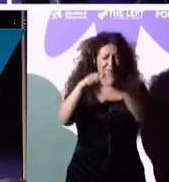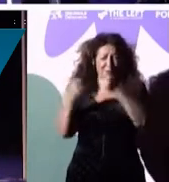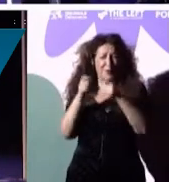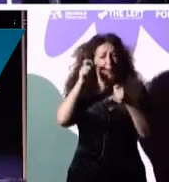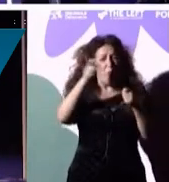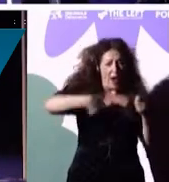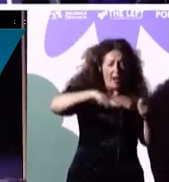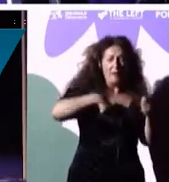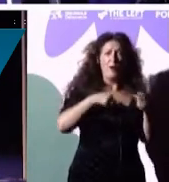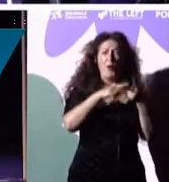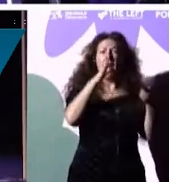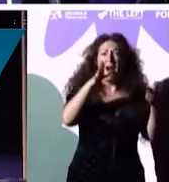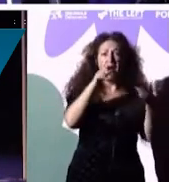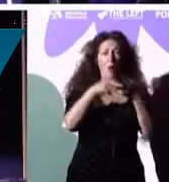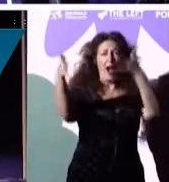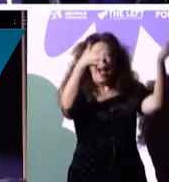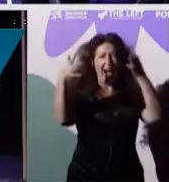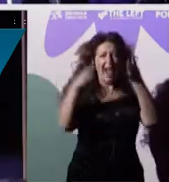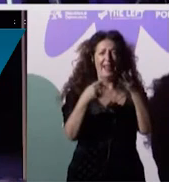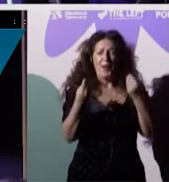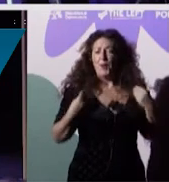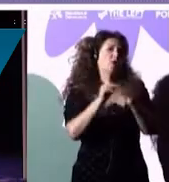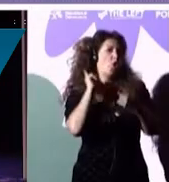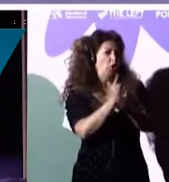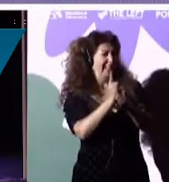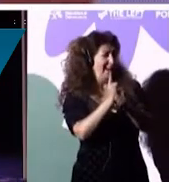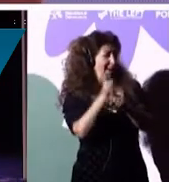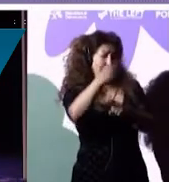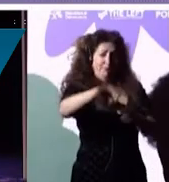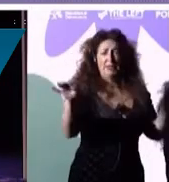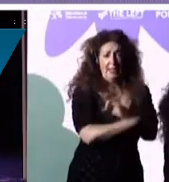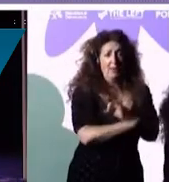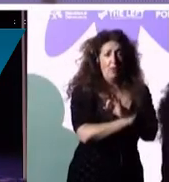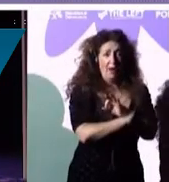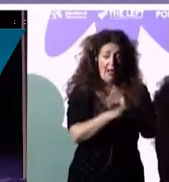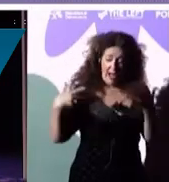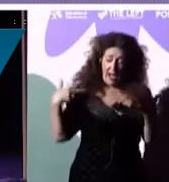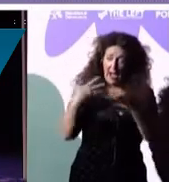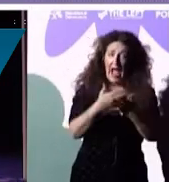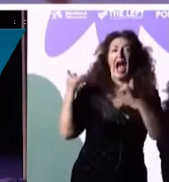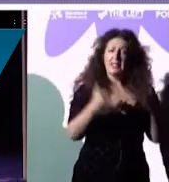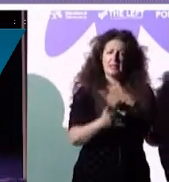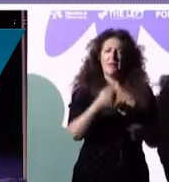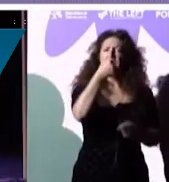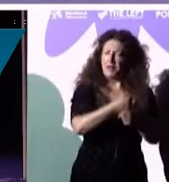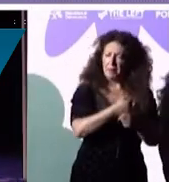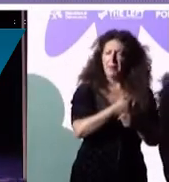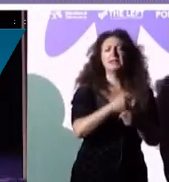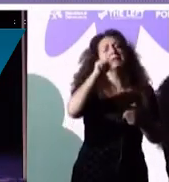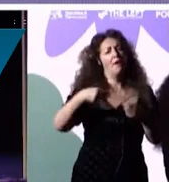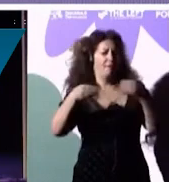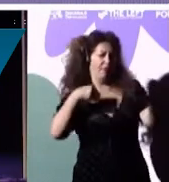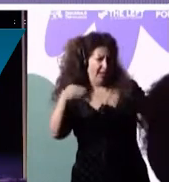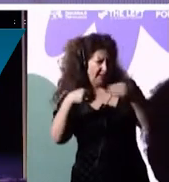al final la izquierda la ventaja para los que sí creemos en la Libertad en la Concordia y todas estas cosas